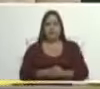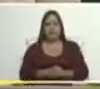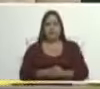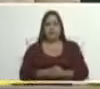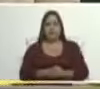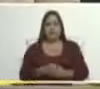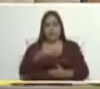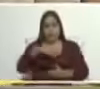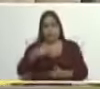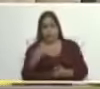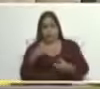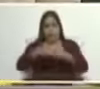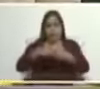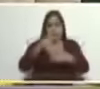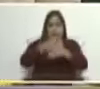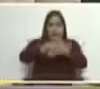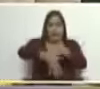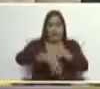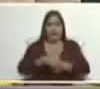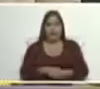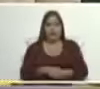Ser parte del ALBA